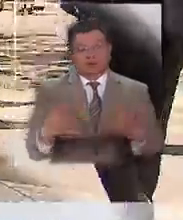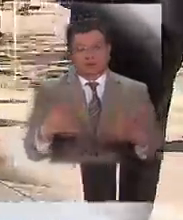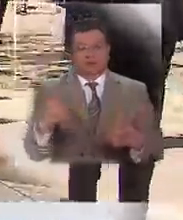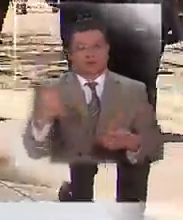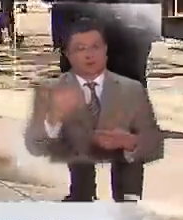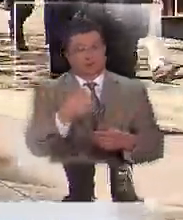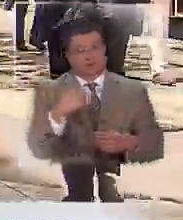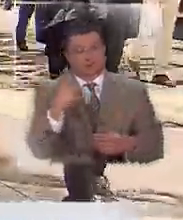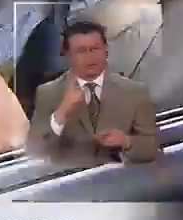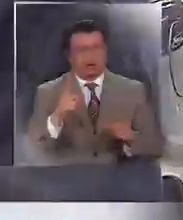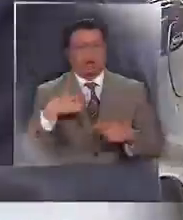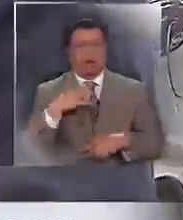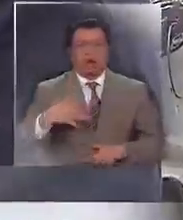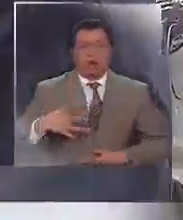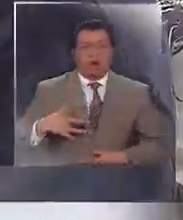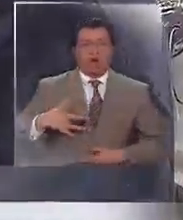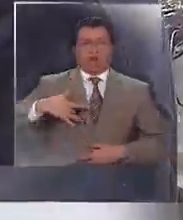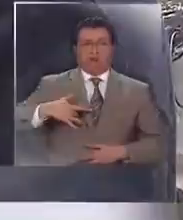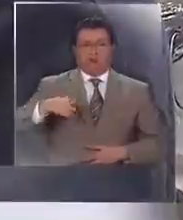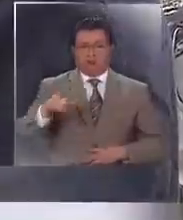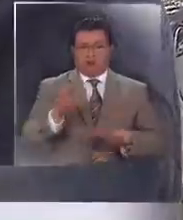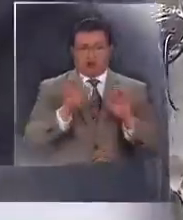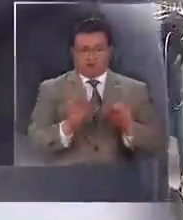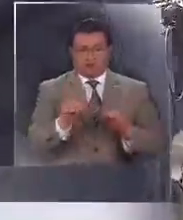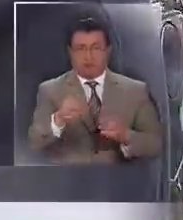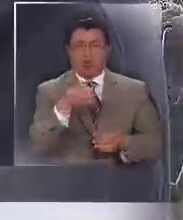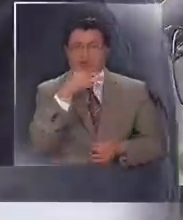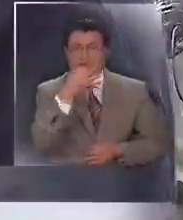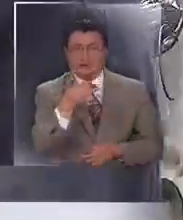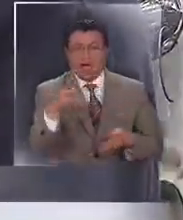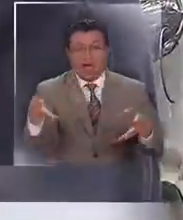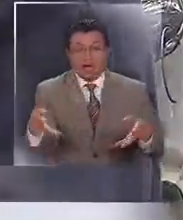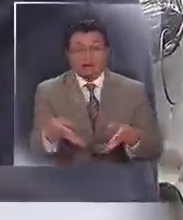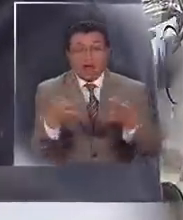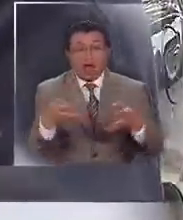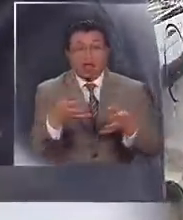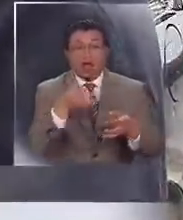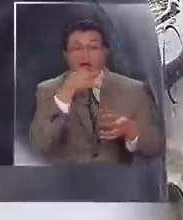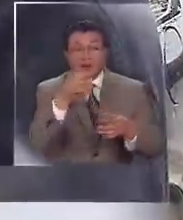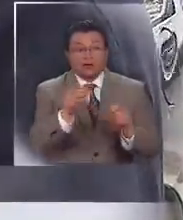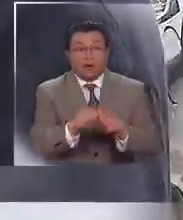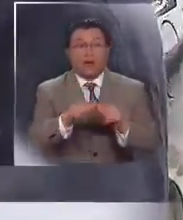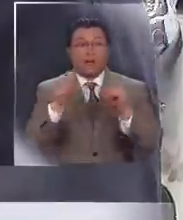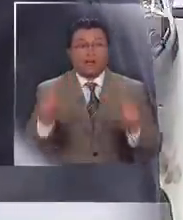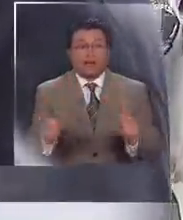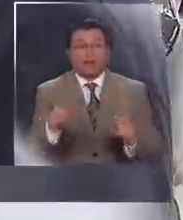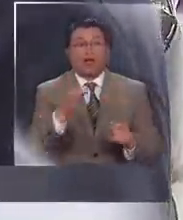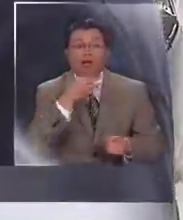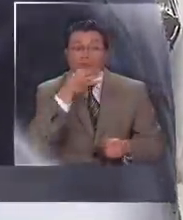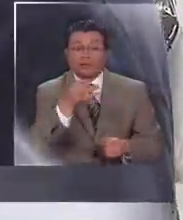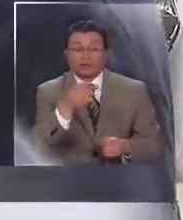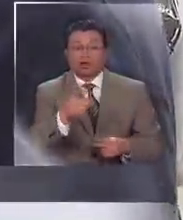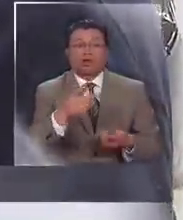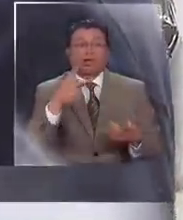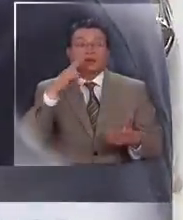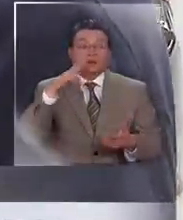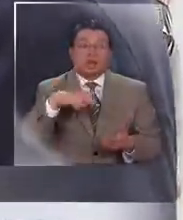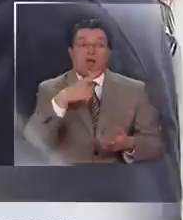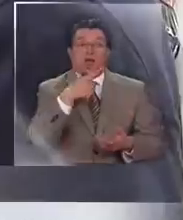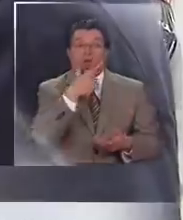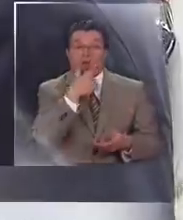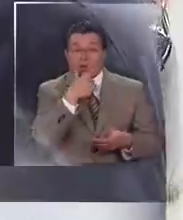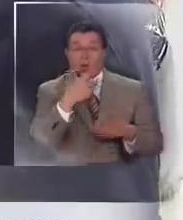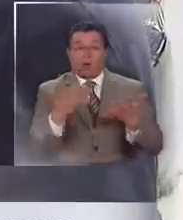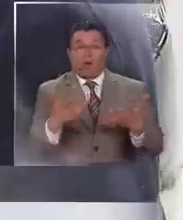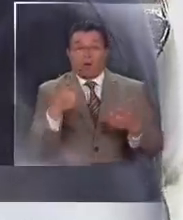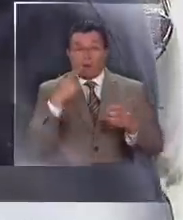a todos. Nadie puede ofenderse racionalmente porque le ofrecen ensalada y le agregan que tiene indudablemente un